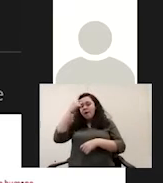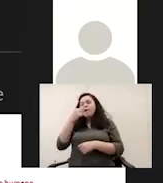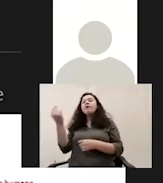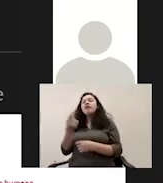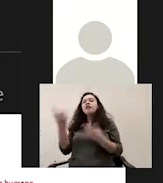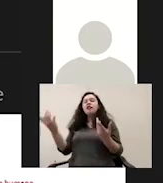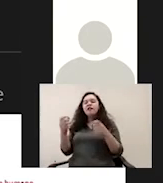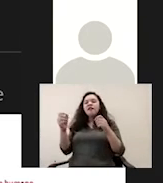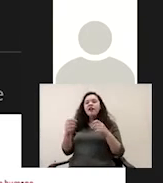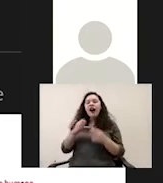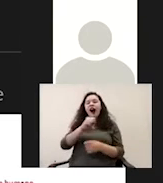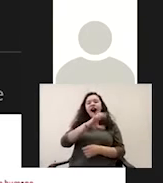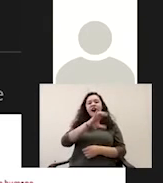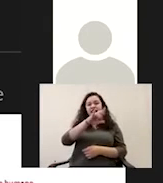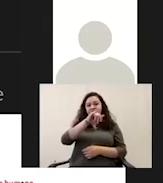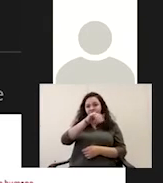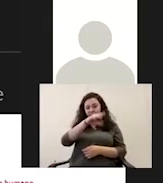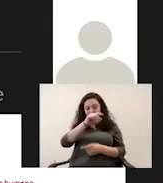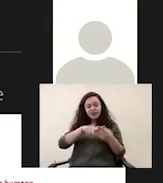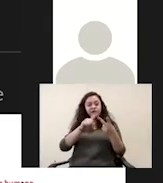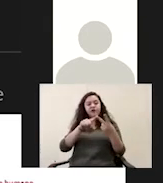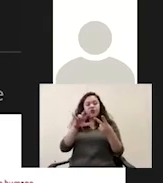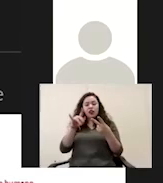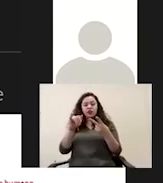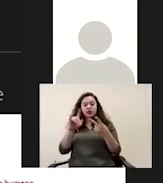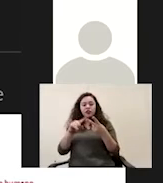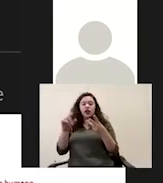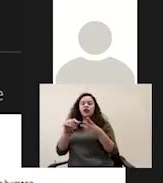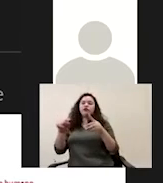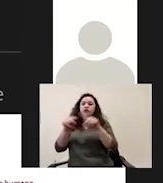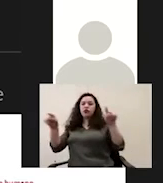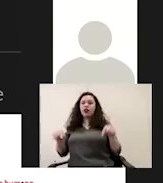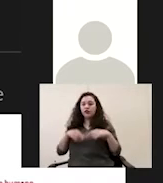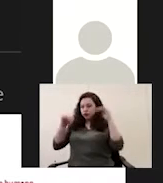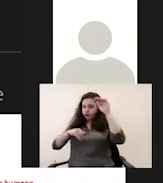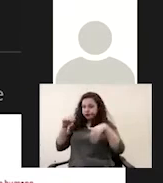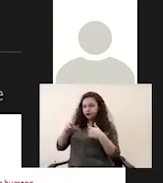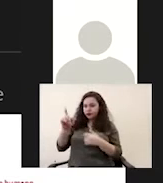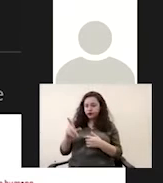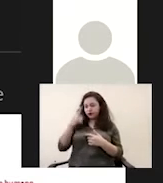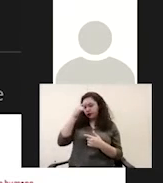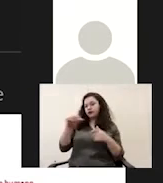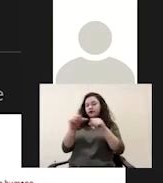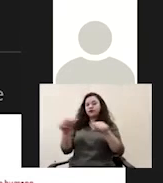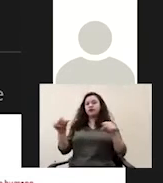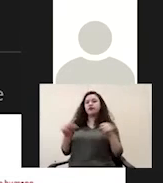cisternas, para los tinacos, para albercas, para todas las áreas donde se encuentre el